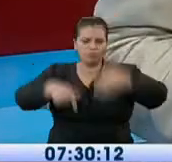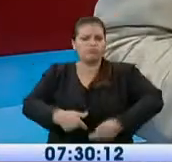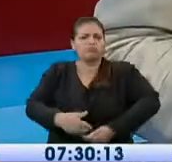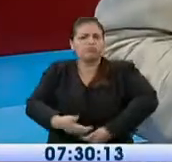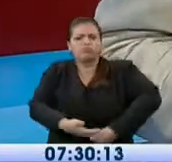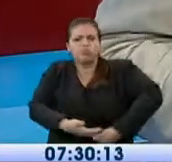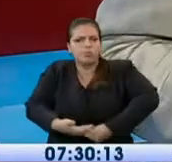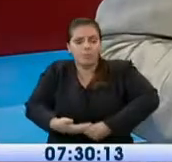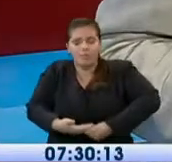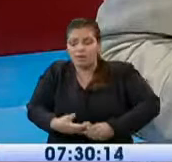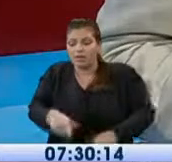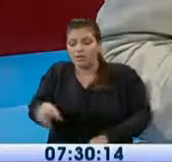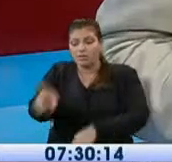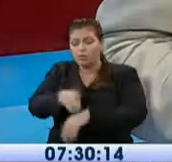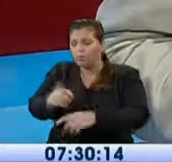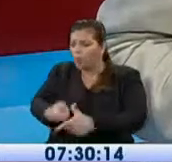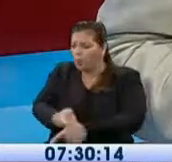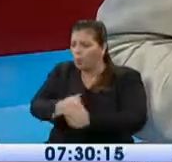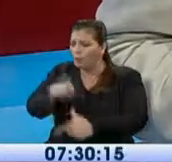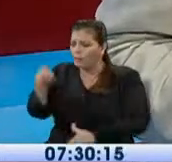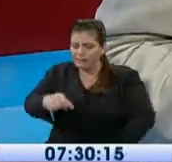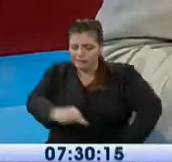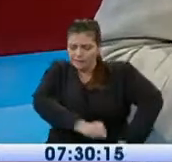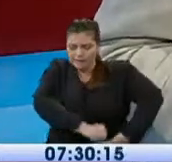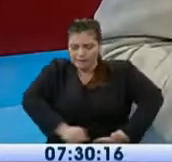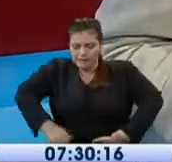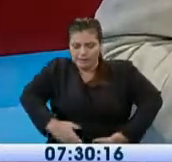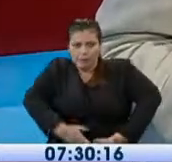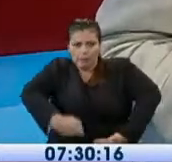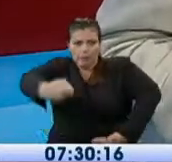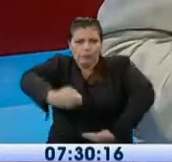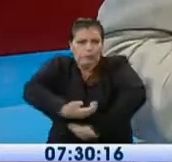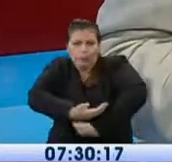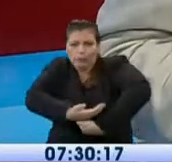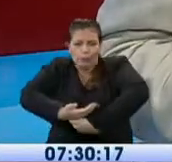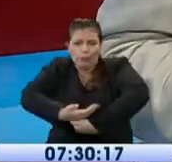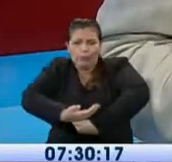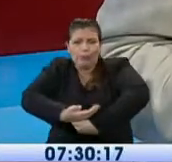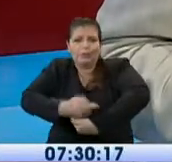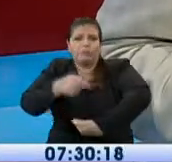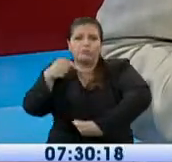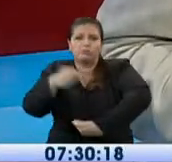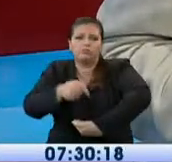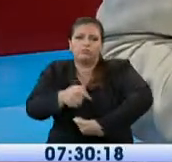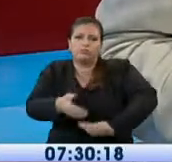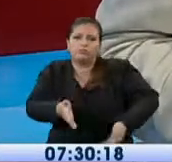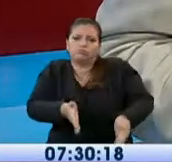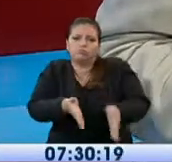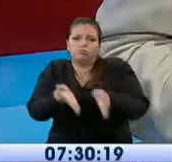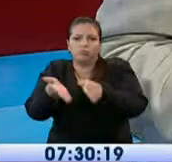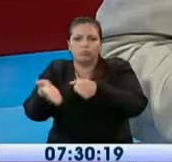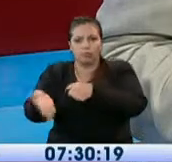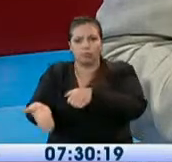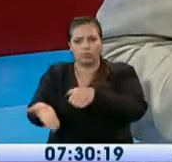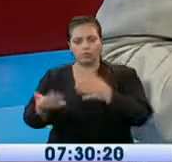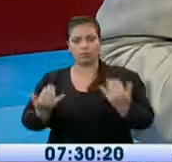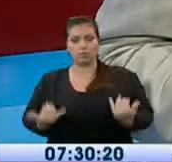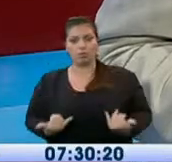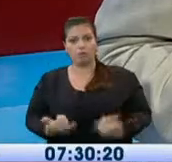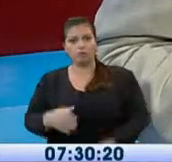tenía 26 semanas de gestación falleció. Las autoridades buscan al sospechoso del ataque a la víctima. Veamos.